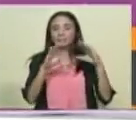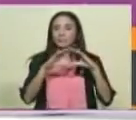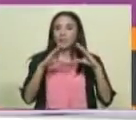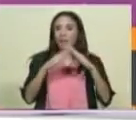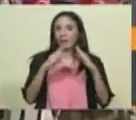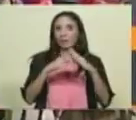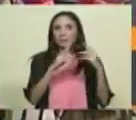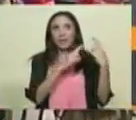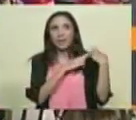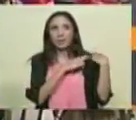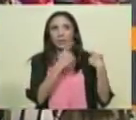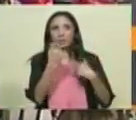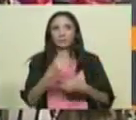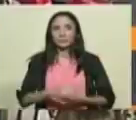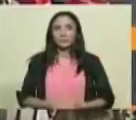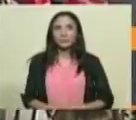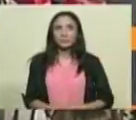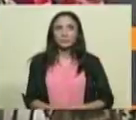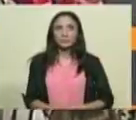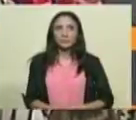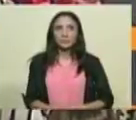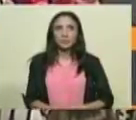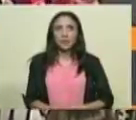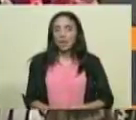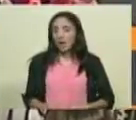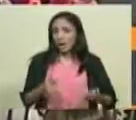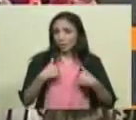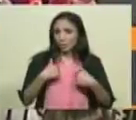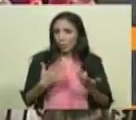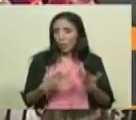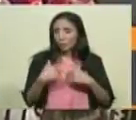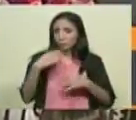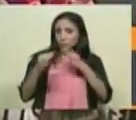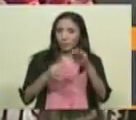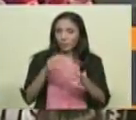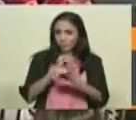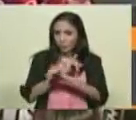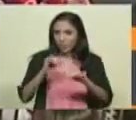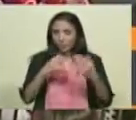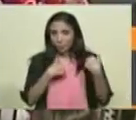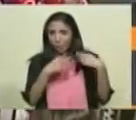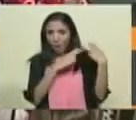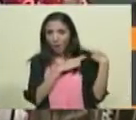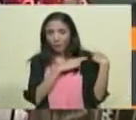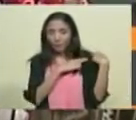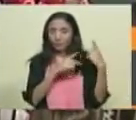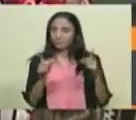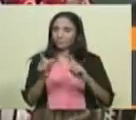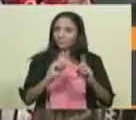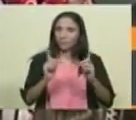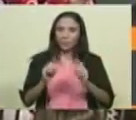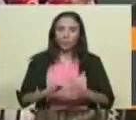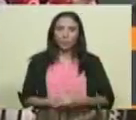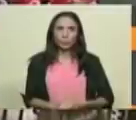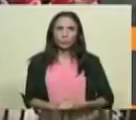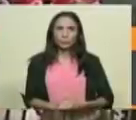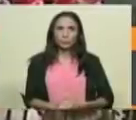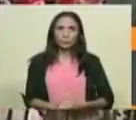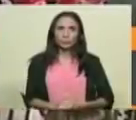Siempre se... Yo tengo la última palabra para todo. Yo soy el que da la última palabra para todo.